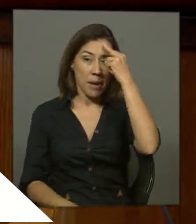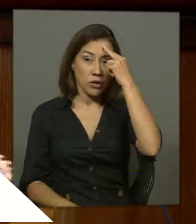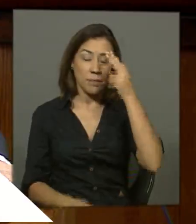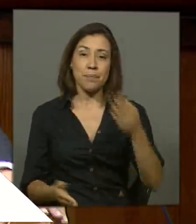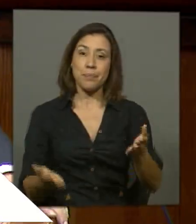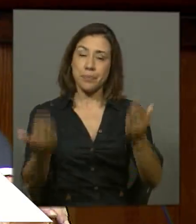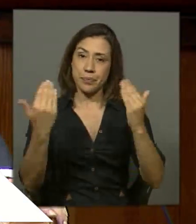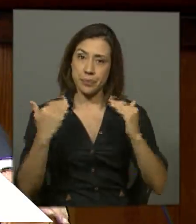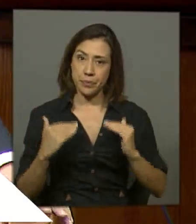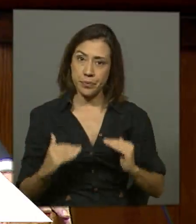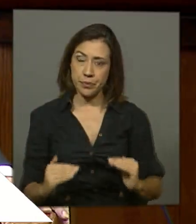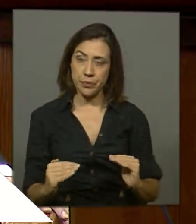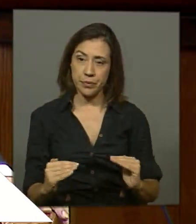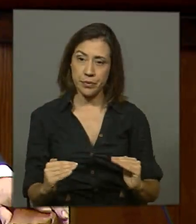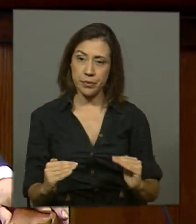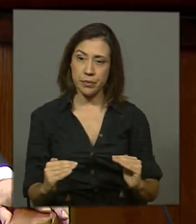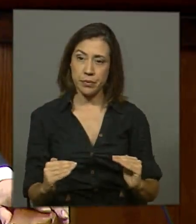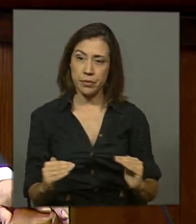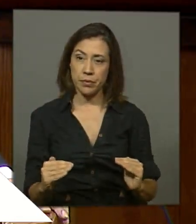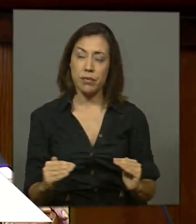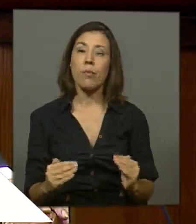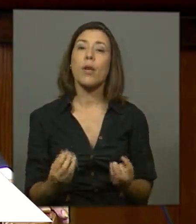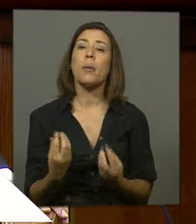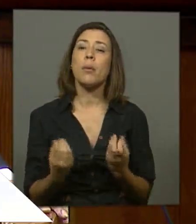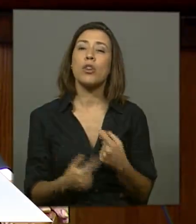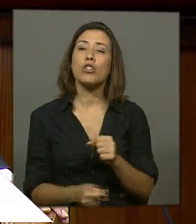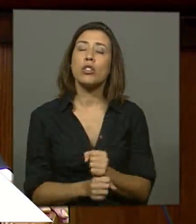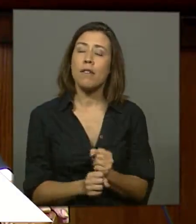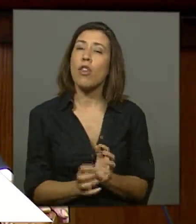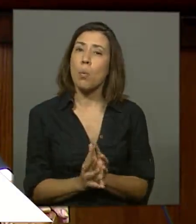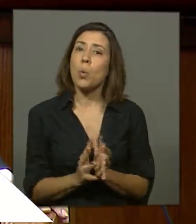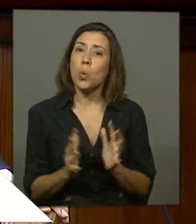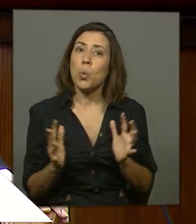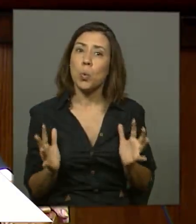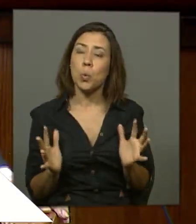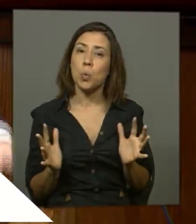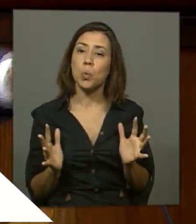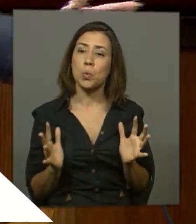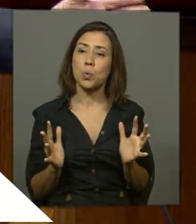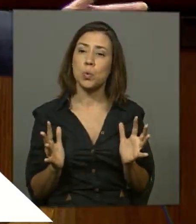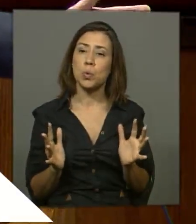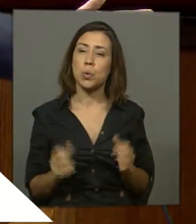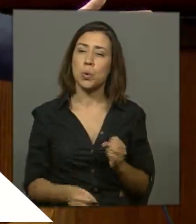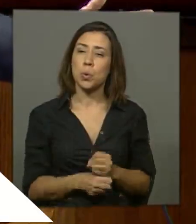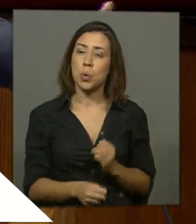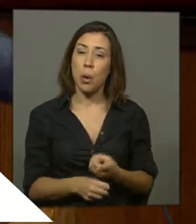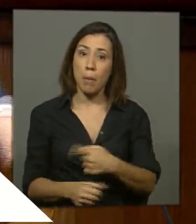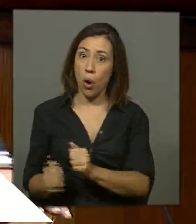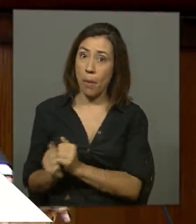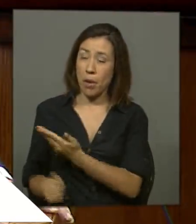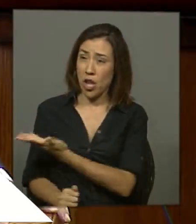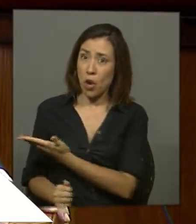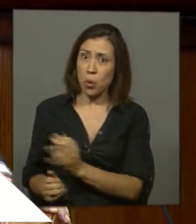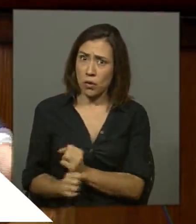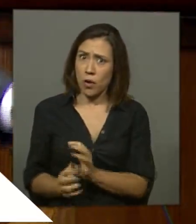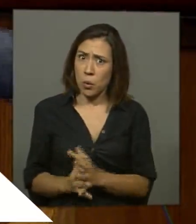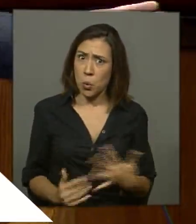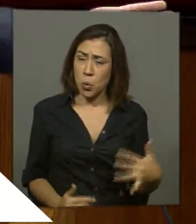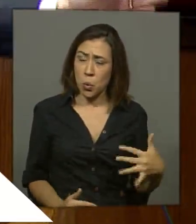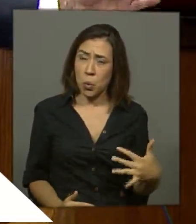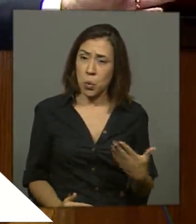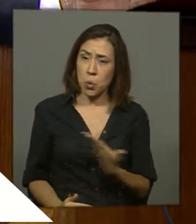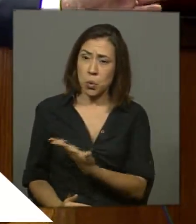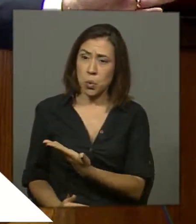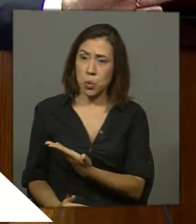ahora y y y van a llegar así porque hemos trabajado mucho han trabajado mis colegas mucho aquí